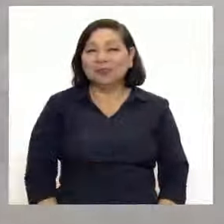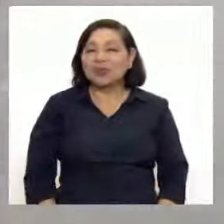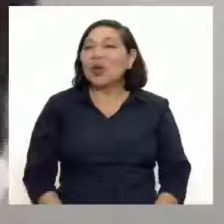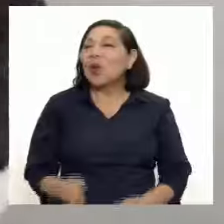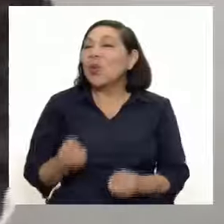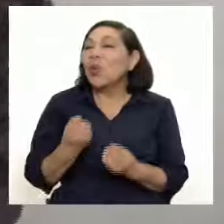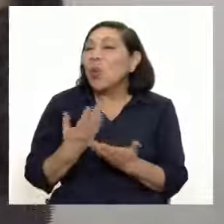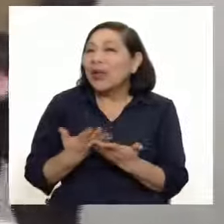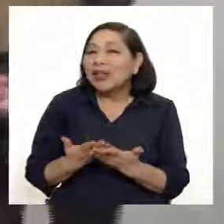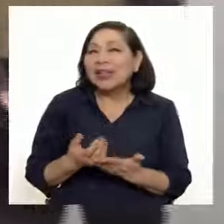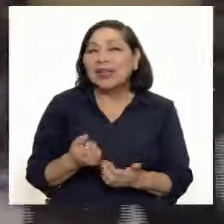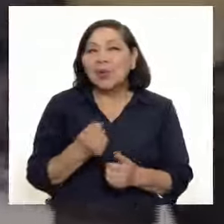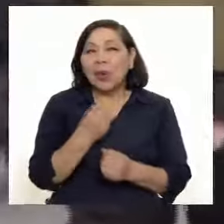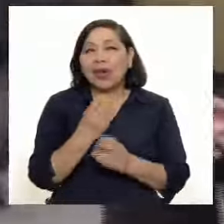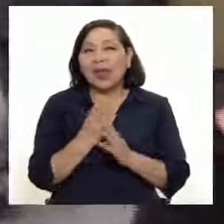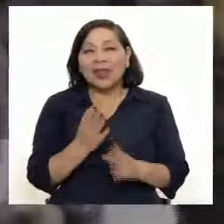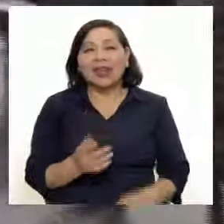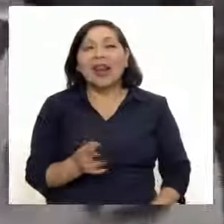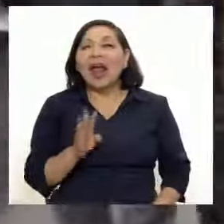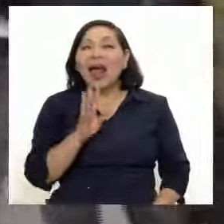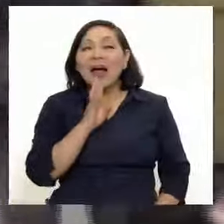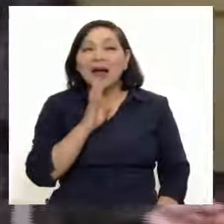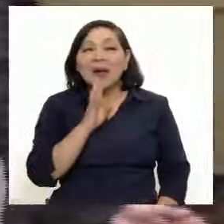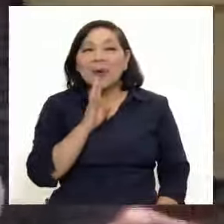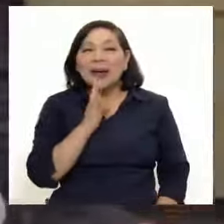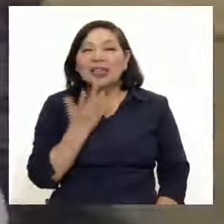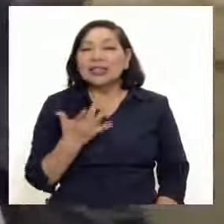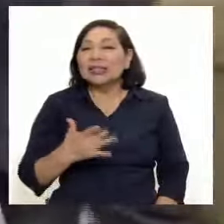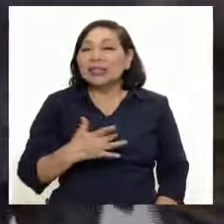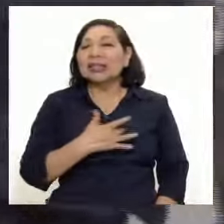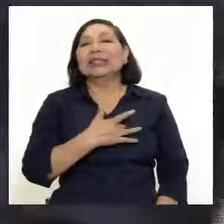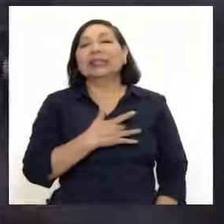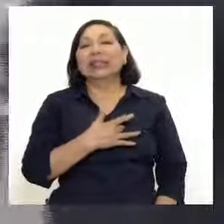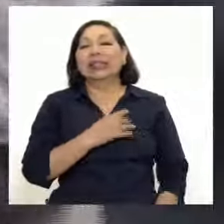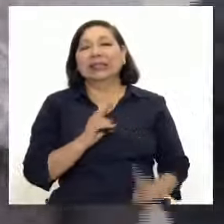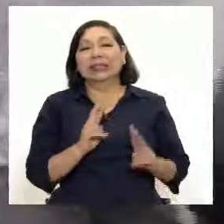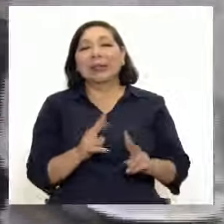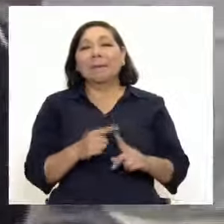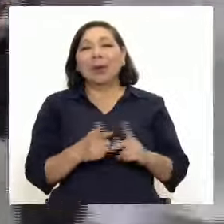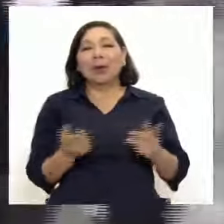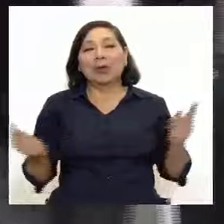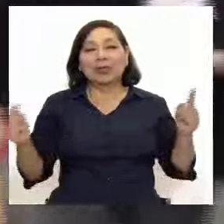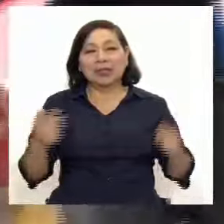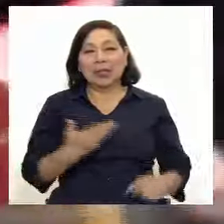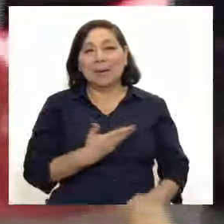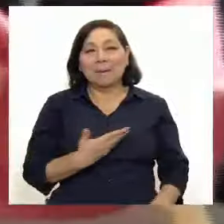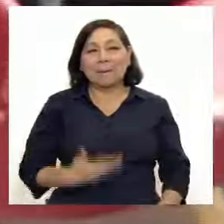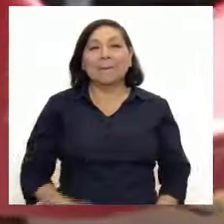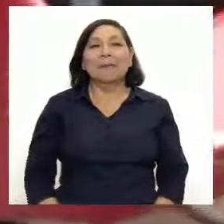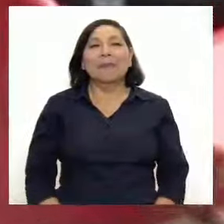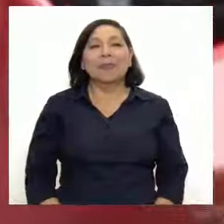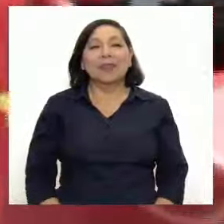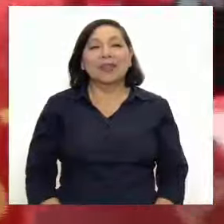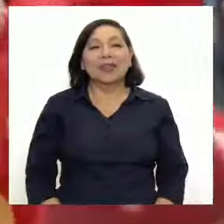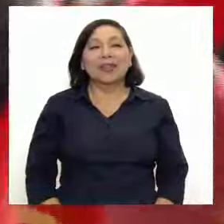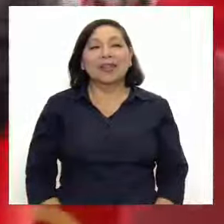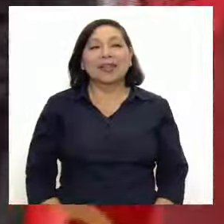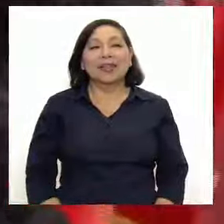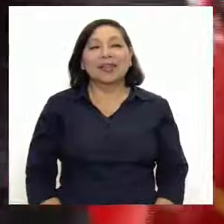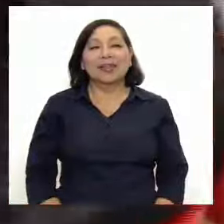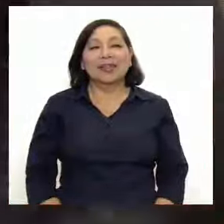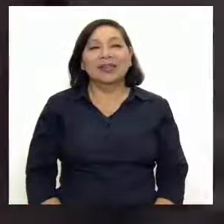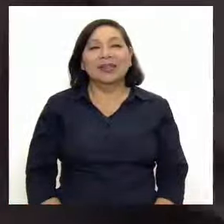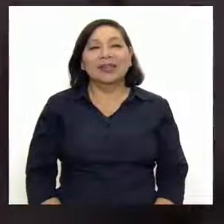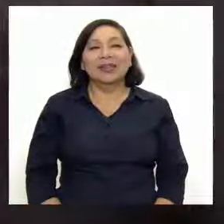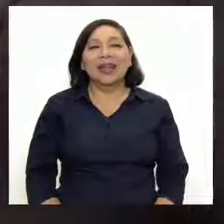¿Qué tal? ¿Cómo está? Coméntenos un poco el sentimiento, la expectativa por la llegada de su presidente. Sí, tengo